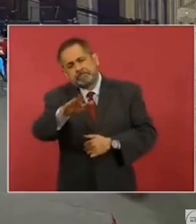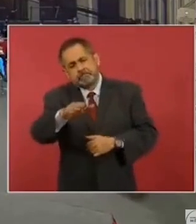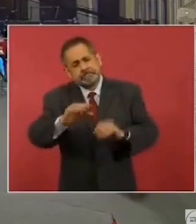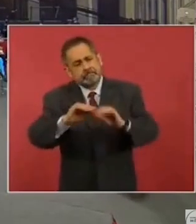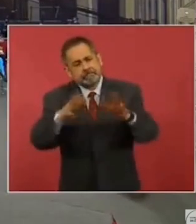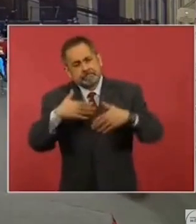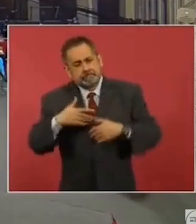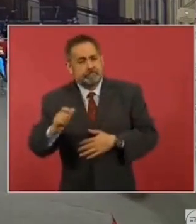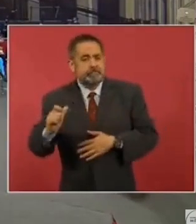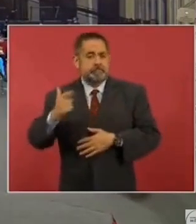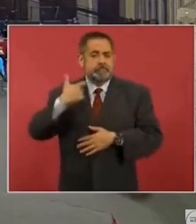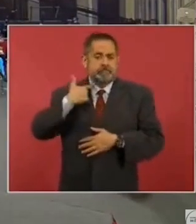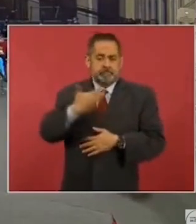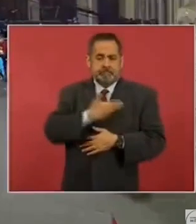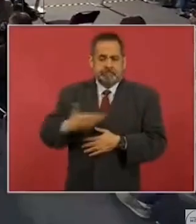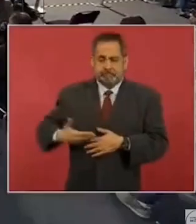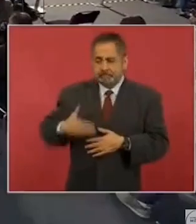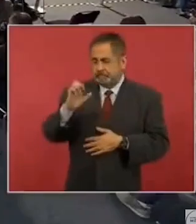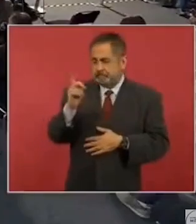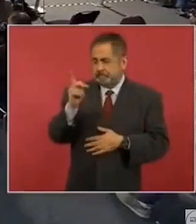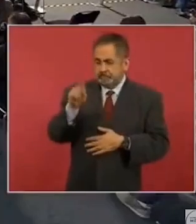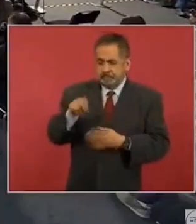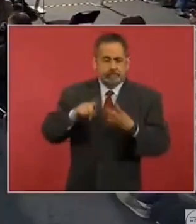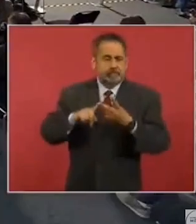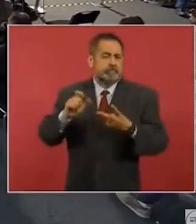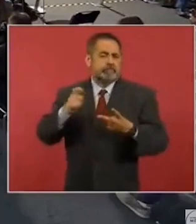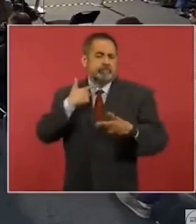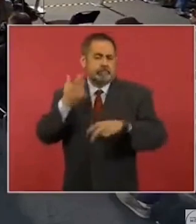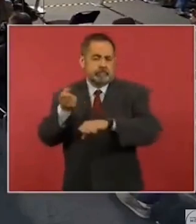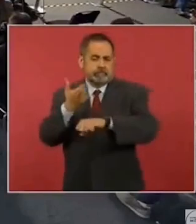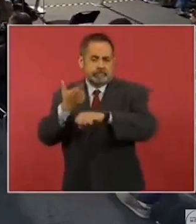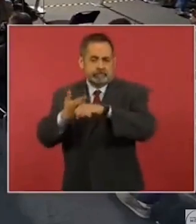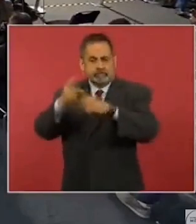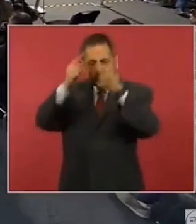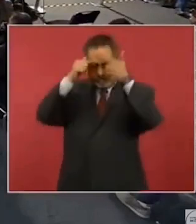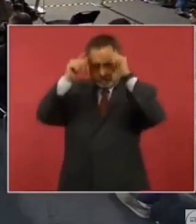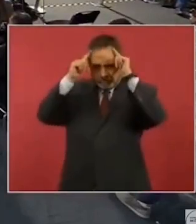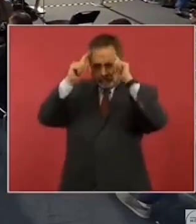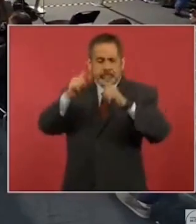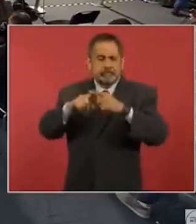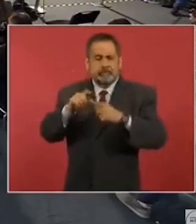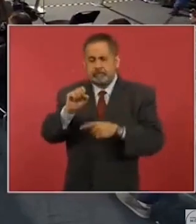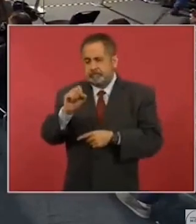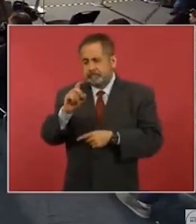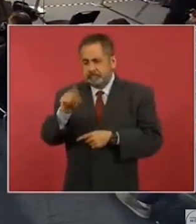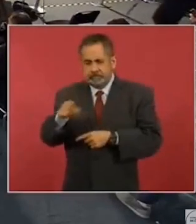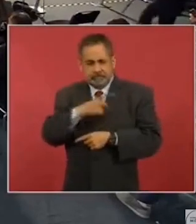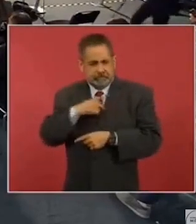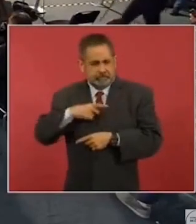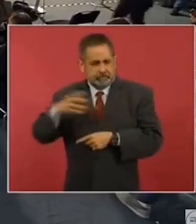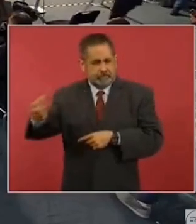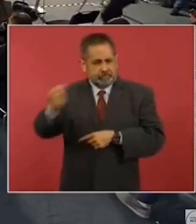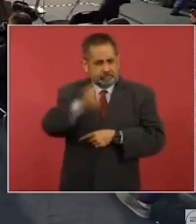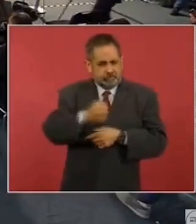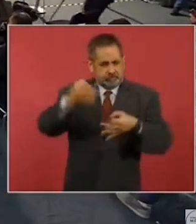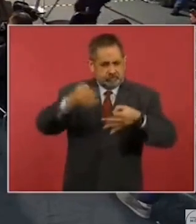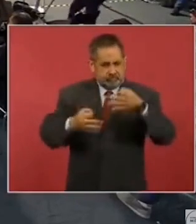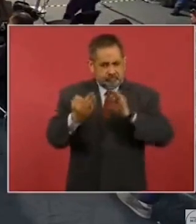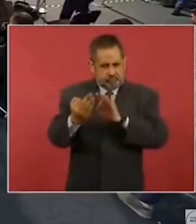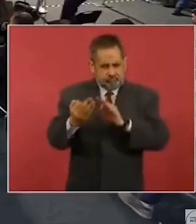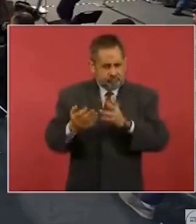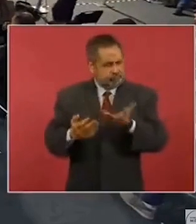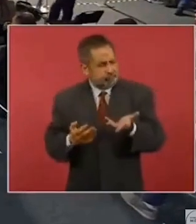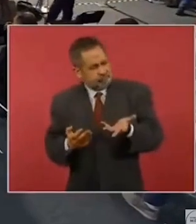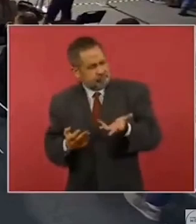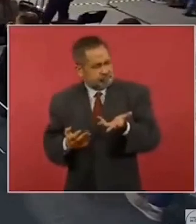por el presidente Andrés Manuel López Obrador, quien esa misma mañana afirmó que Enrique Peña Nieto sabía lo que estaba